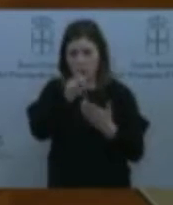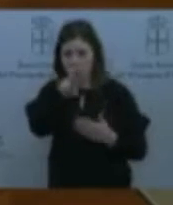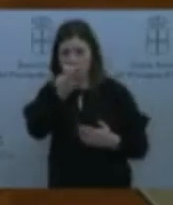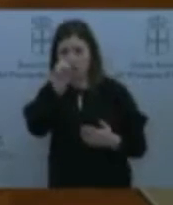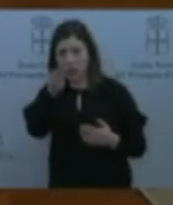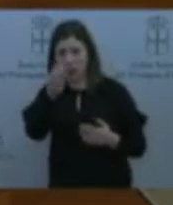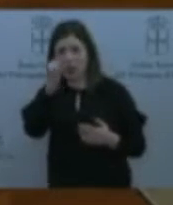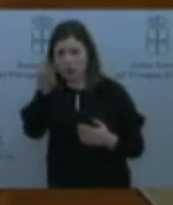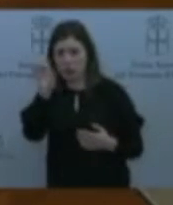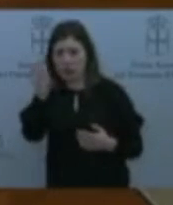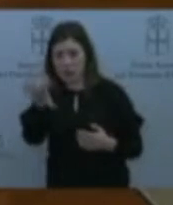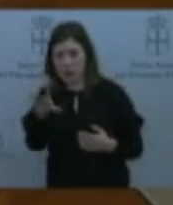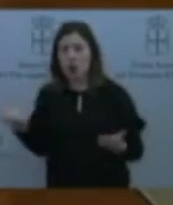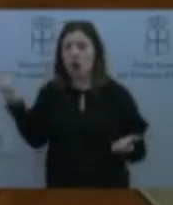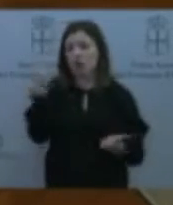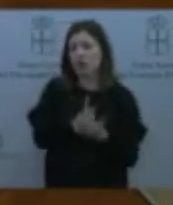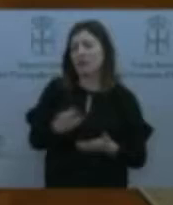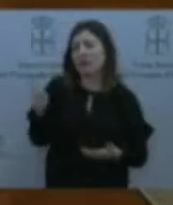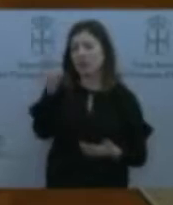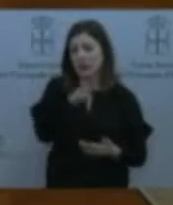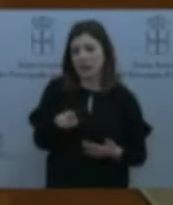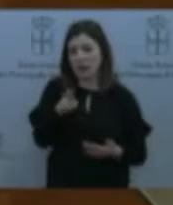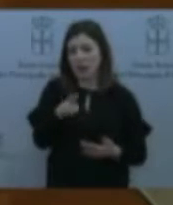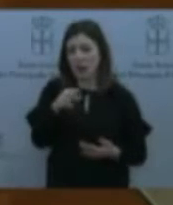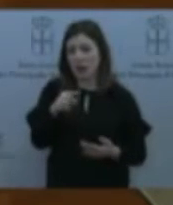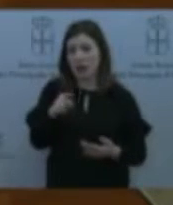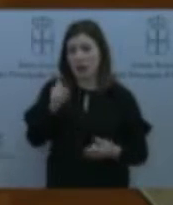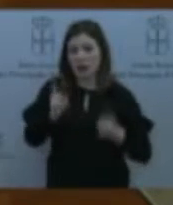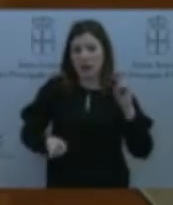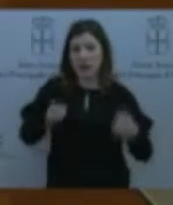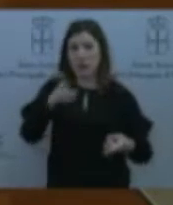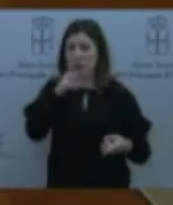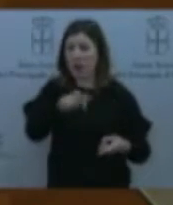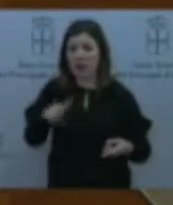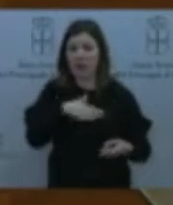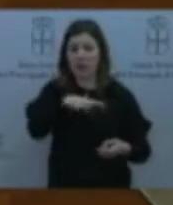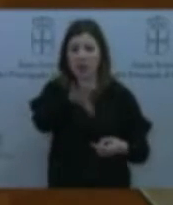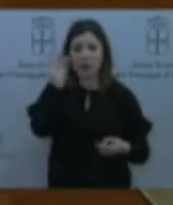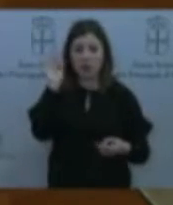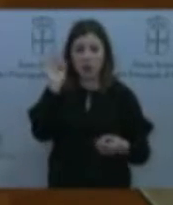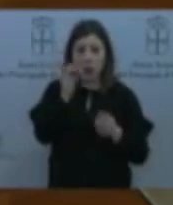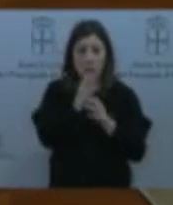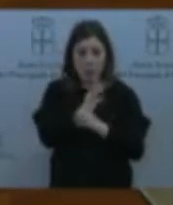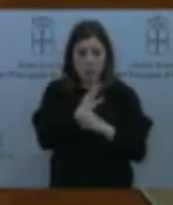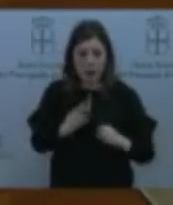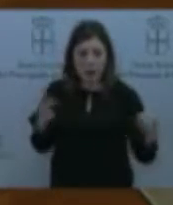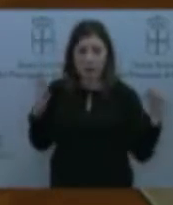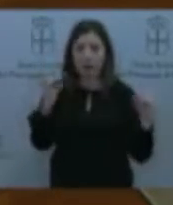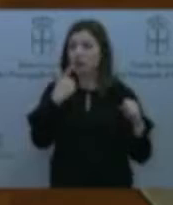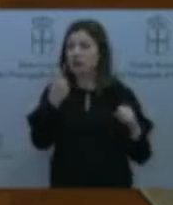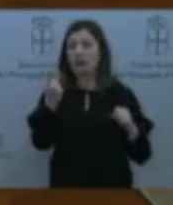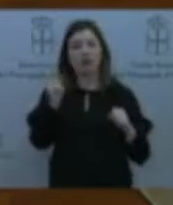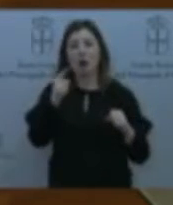repetir dictadura. Cuando la gente quería decidir, en los parlamentos ustedes optaban porque decidieran los bancos y los poderes económicos. Cuando les pedían que